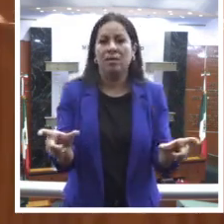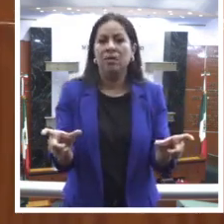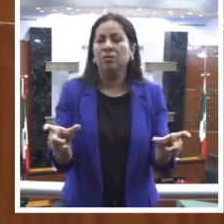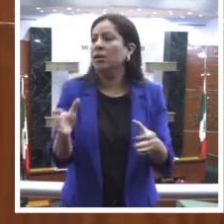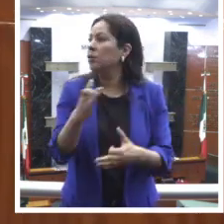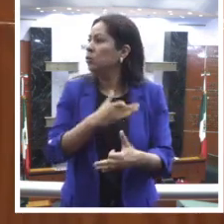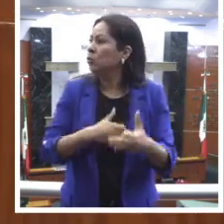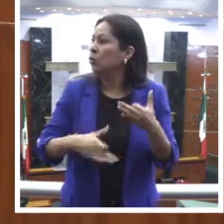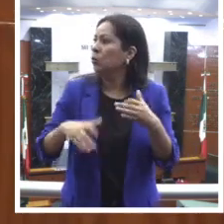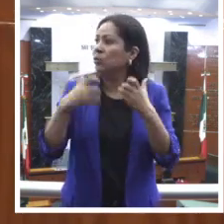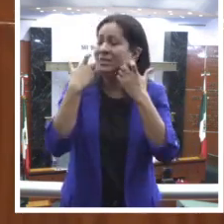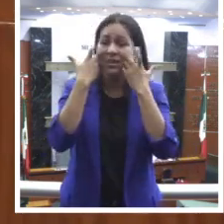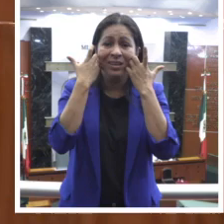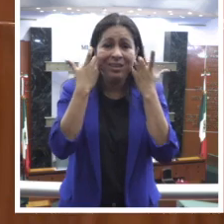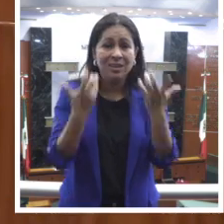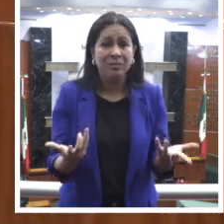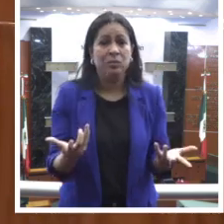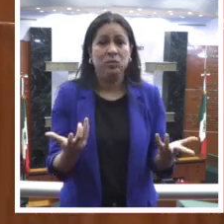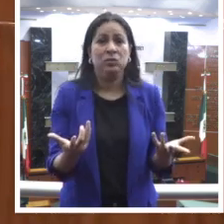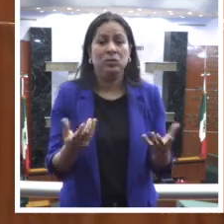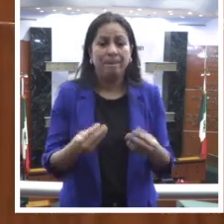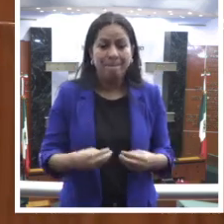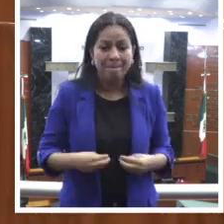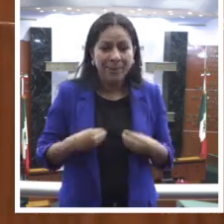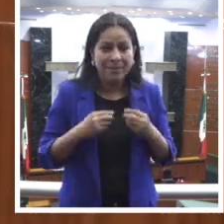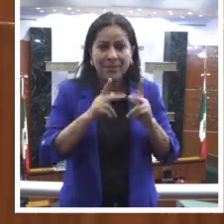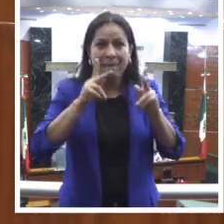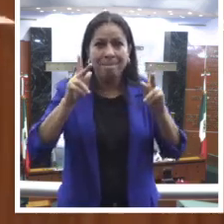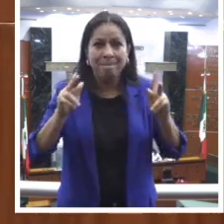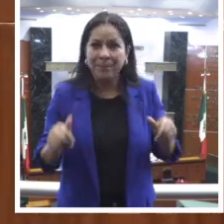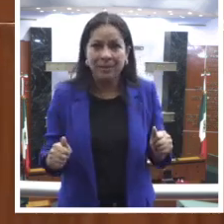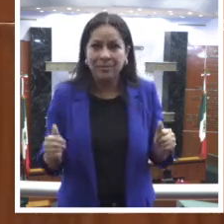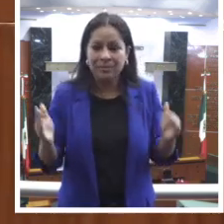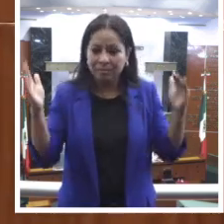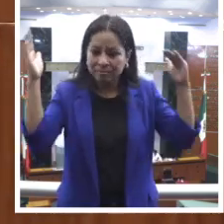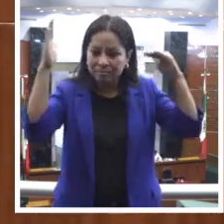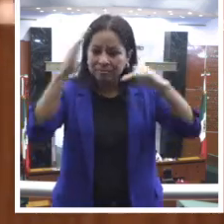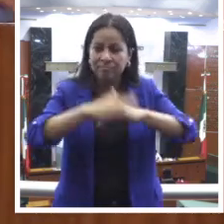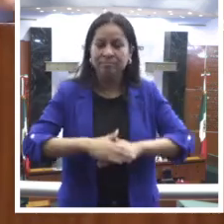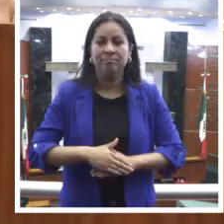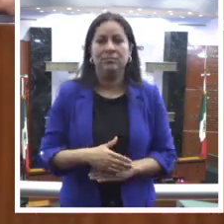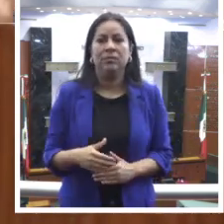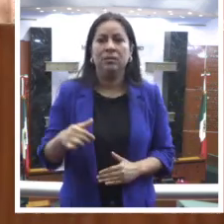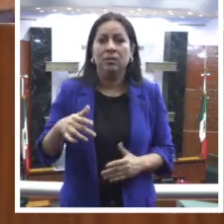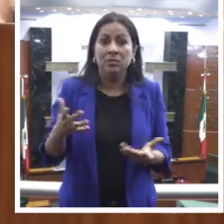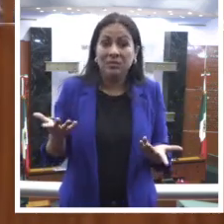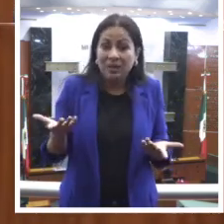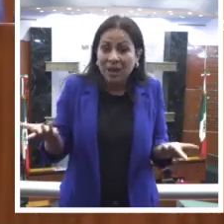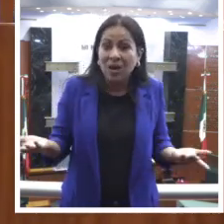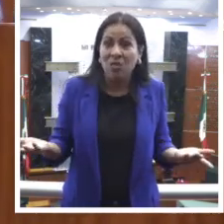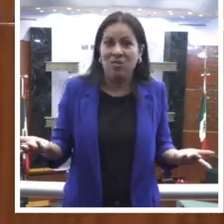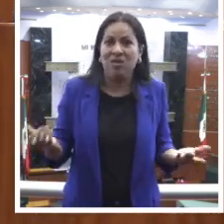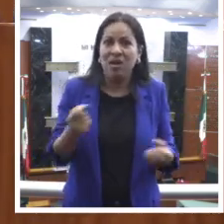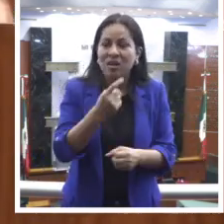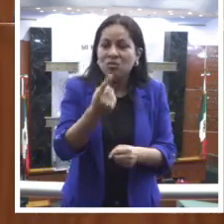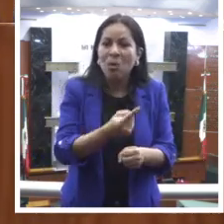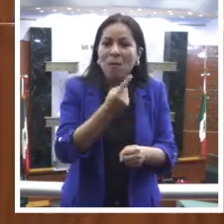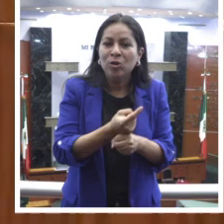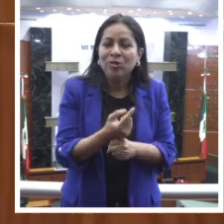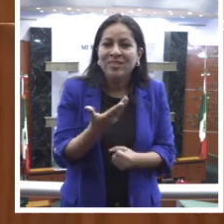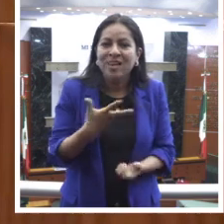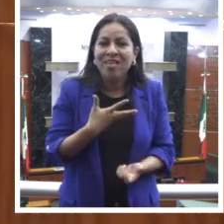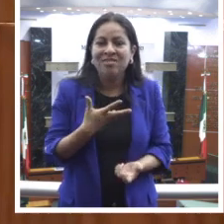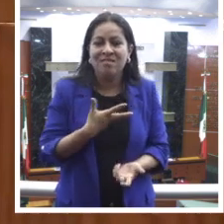Todos aquí queremos vivir en paz en armonía pues hoy Esta es una